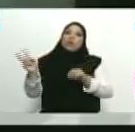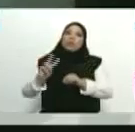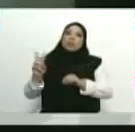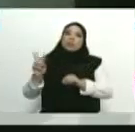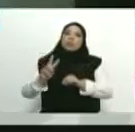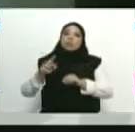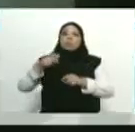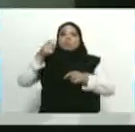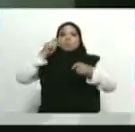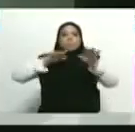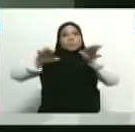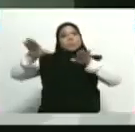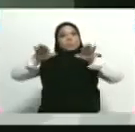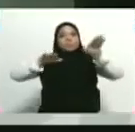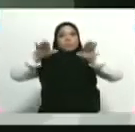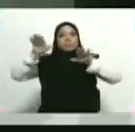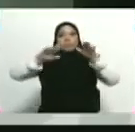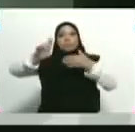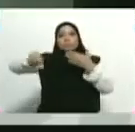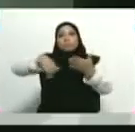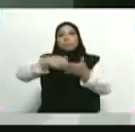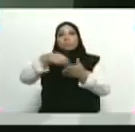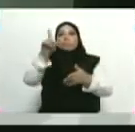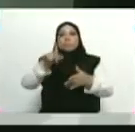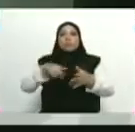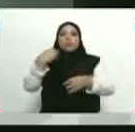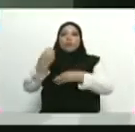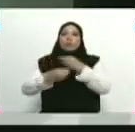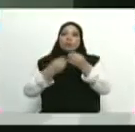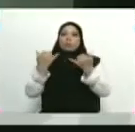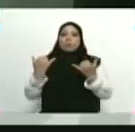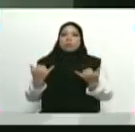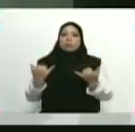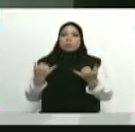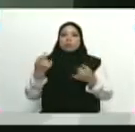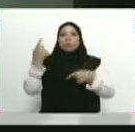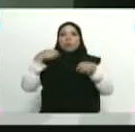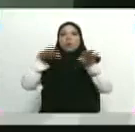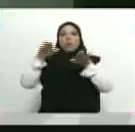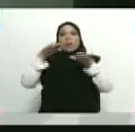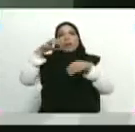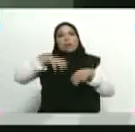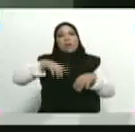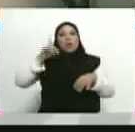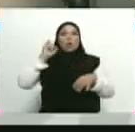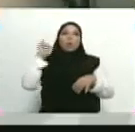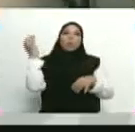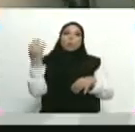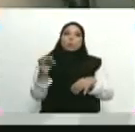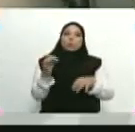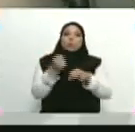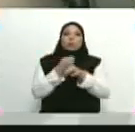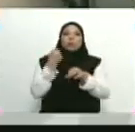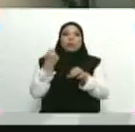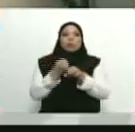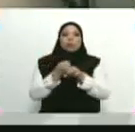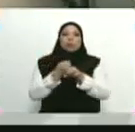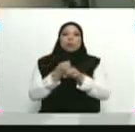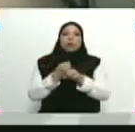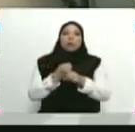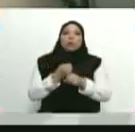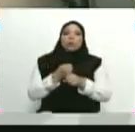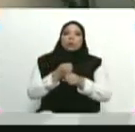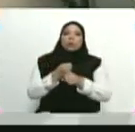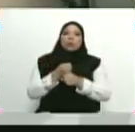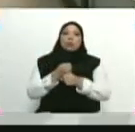del turismo social, del turismo nacional, y que además abre las puertas al turismo de nuestro estado Guárico, porque está en San Juan de los Morros, y de allí,